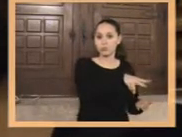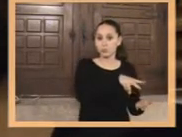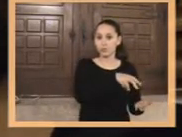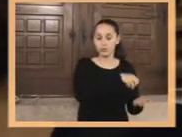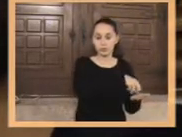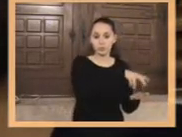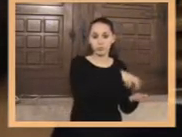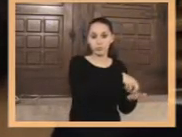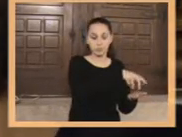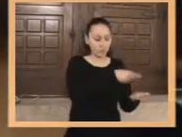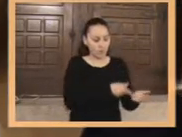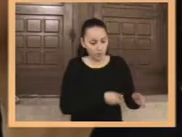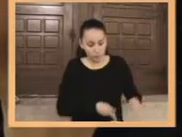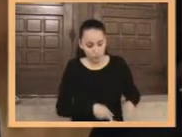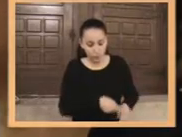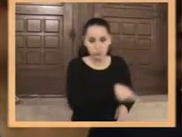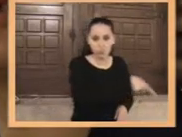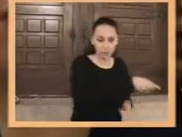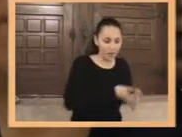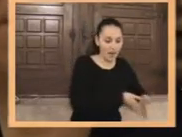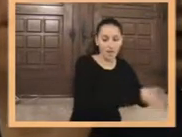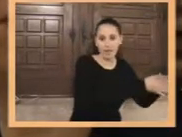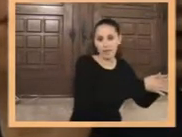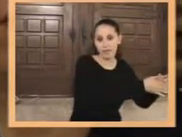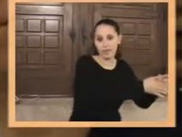que salir fuera precisamente del acerado, ¿no?